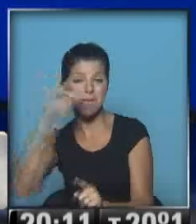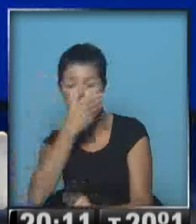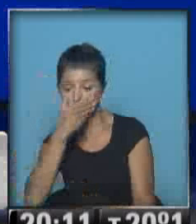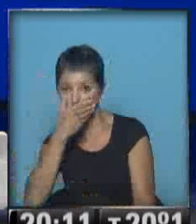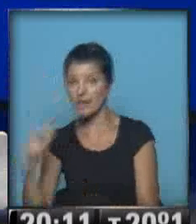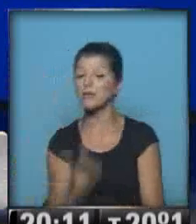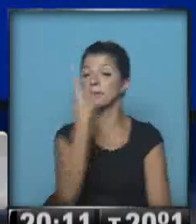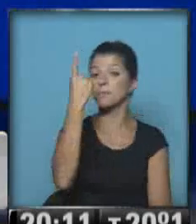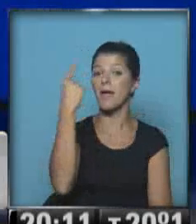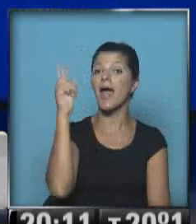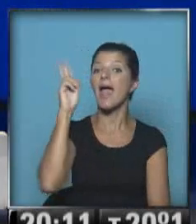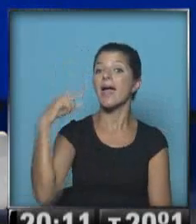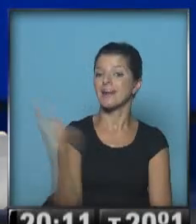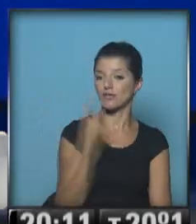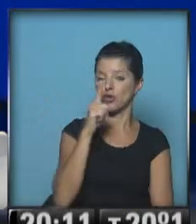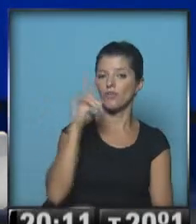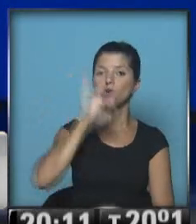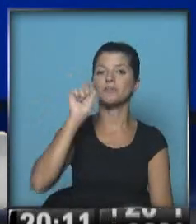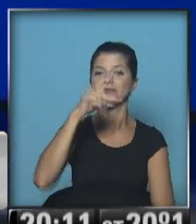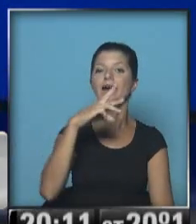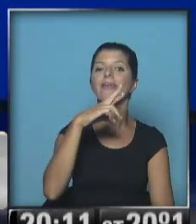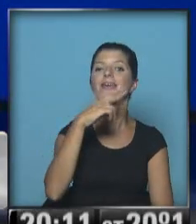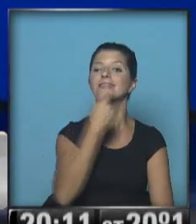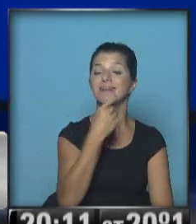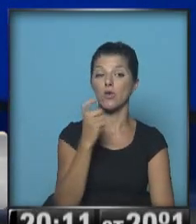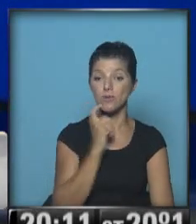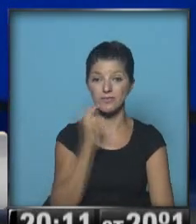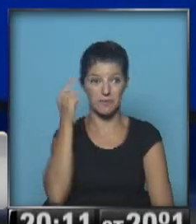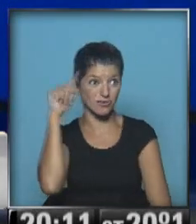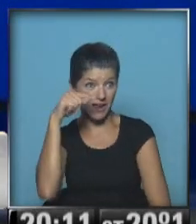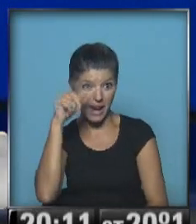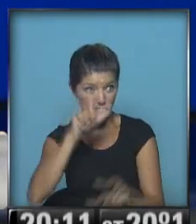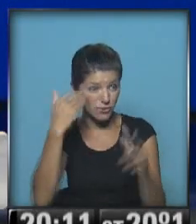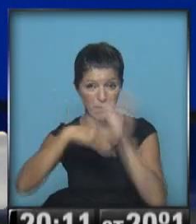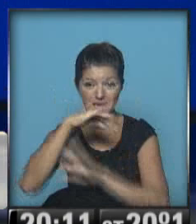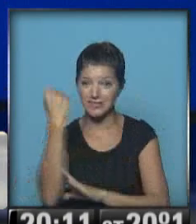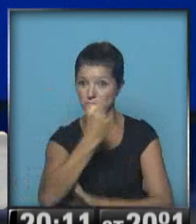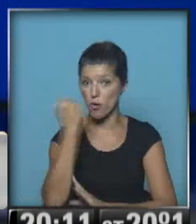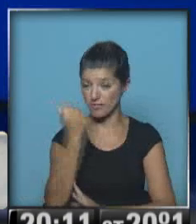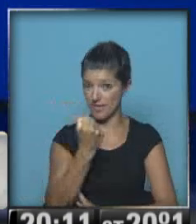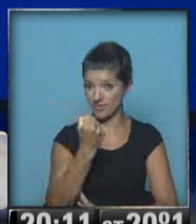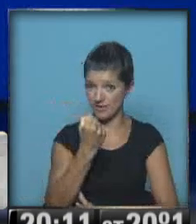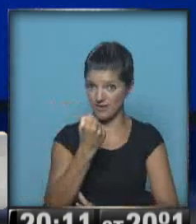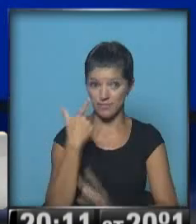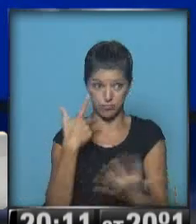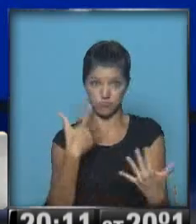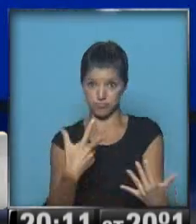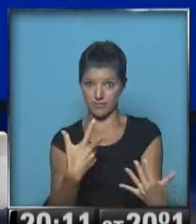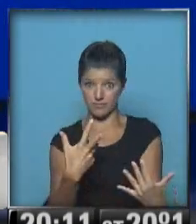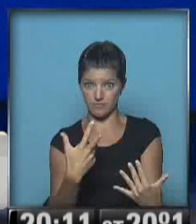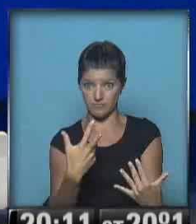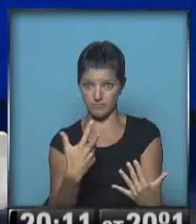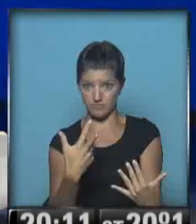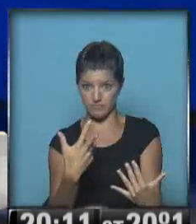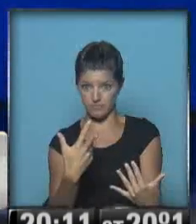rector de la Universidad de San Luis creo que es la personalidad más importante como personalidad intelectual que produjo